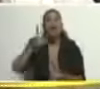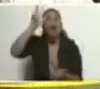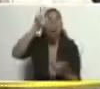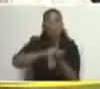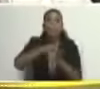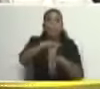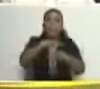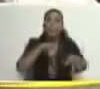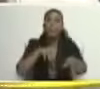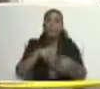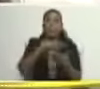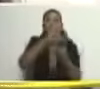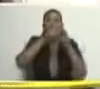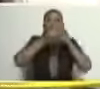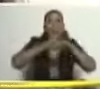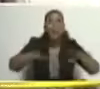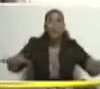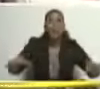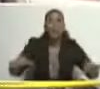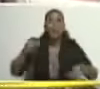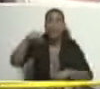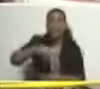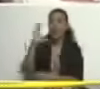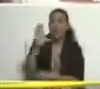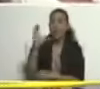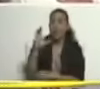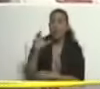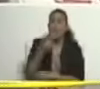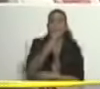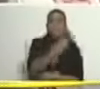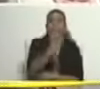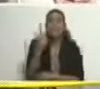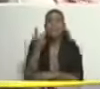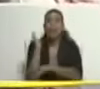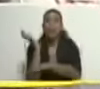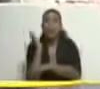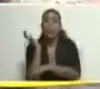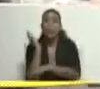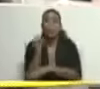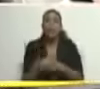Aprobada la declaración de Caracas de la 23 cumbre.